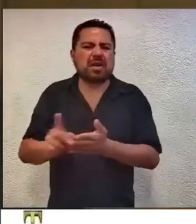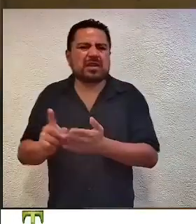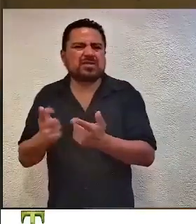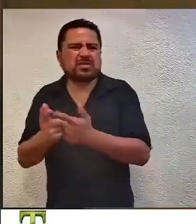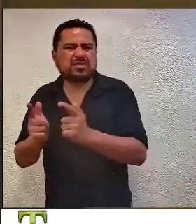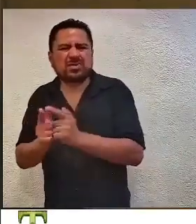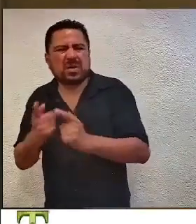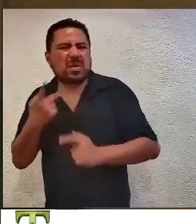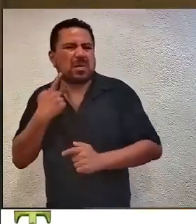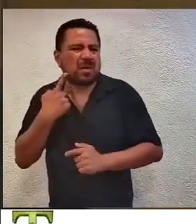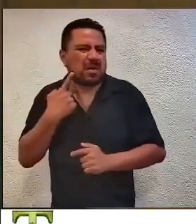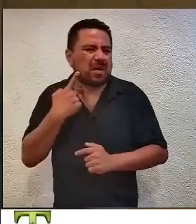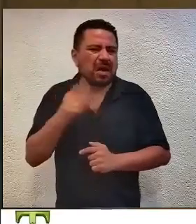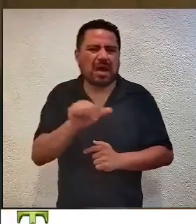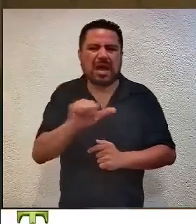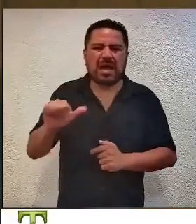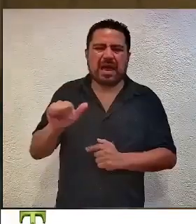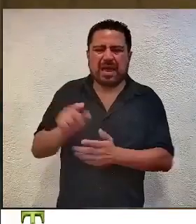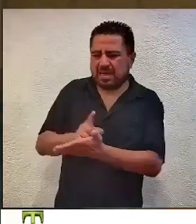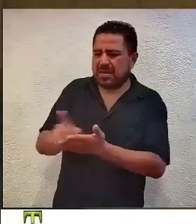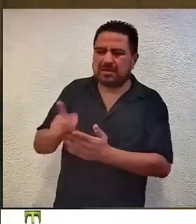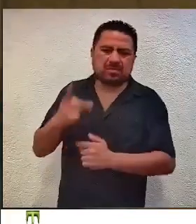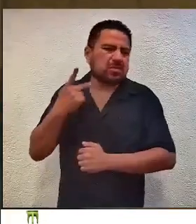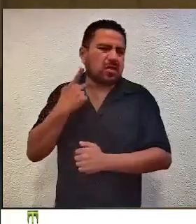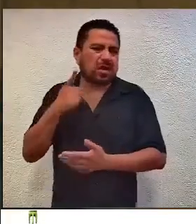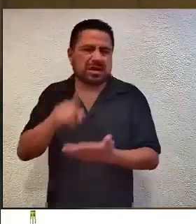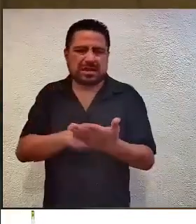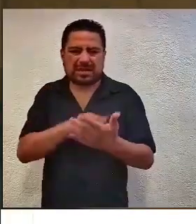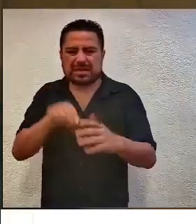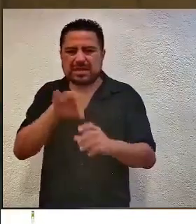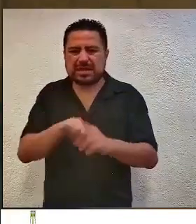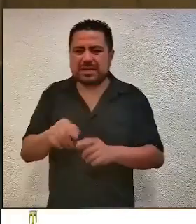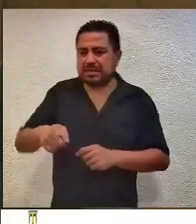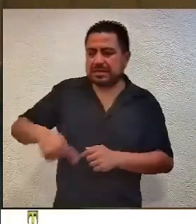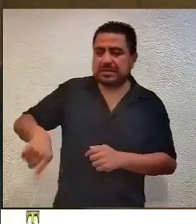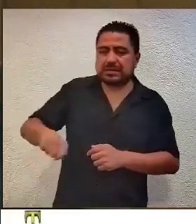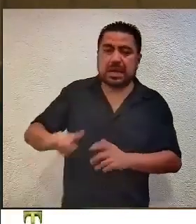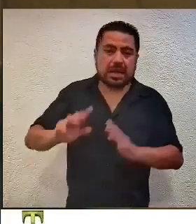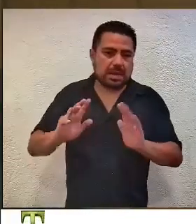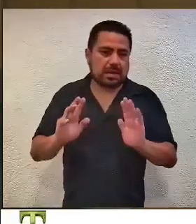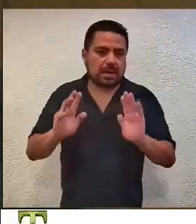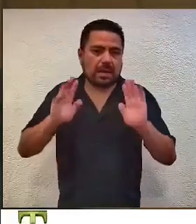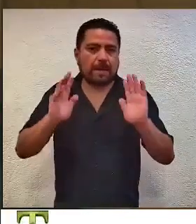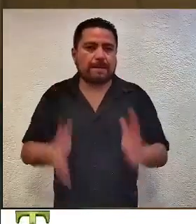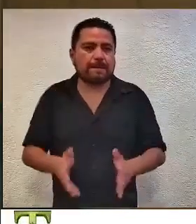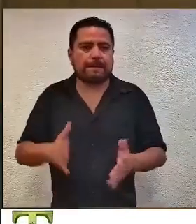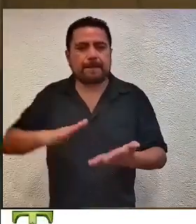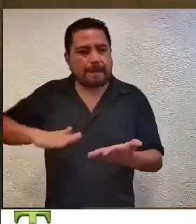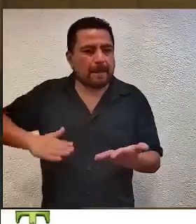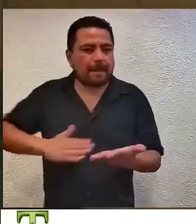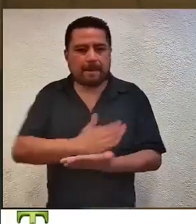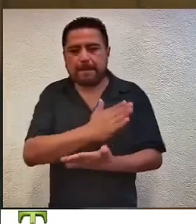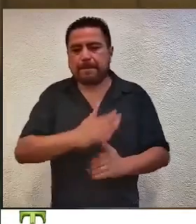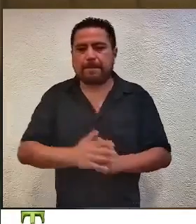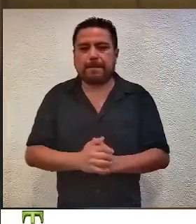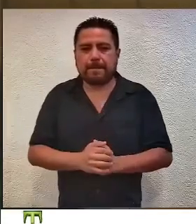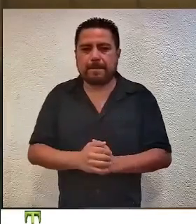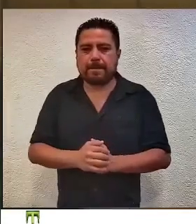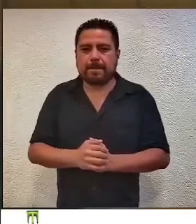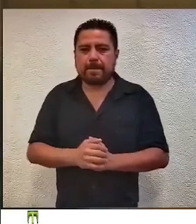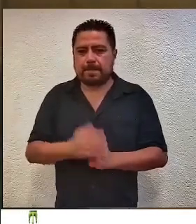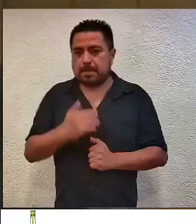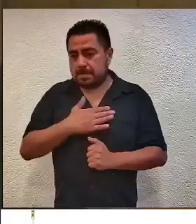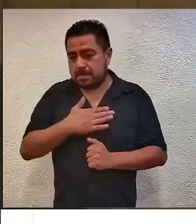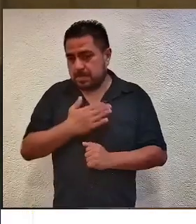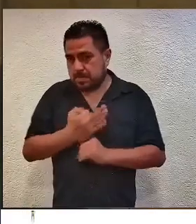partidario afín a un derecho político electoral el que se haya transgredido. Y reitero